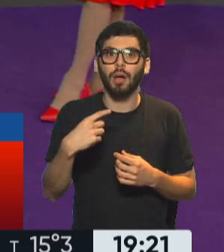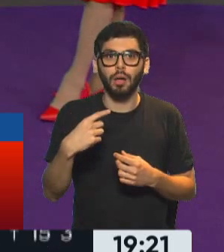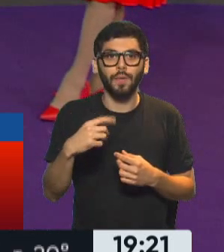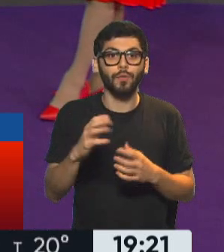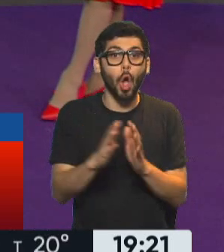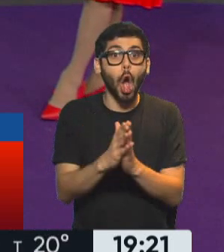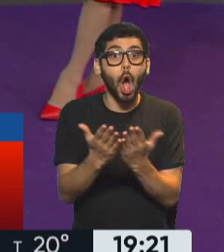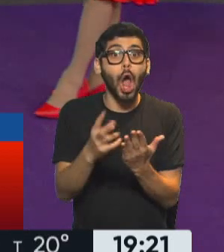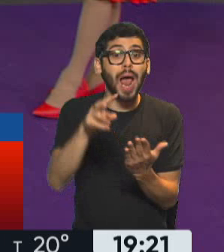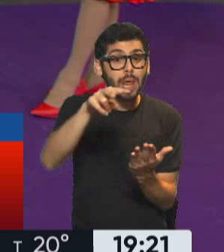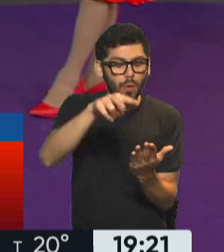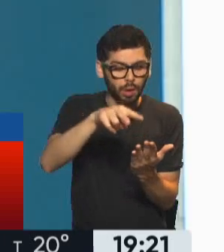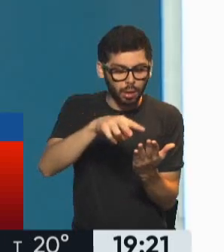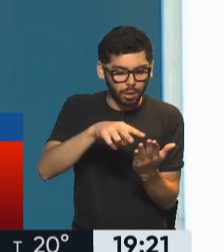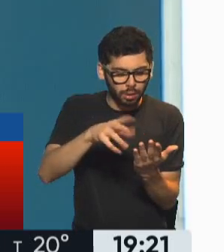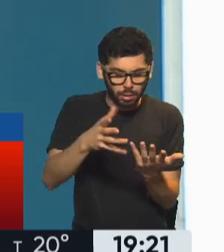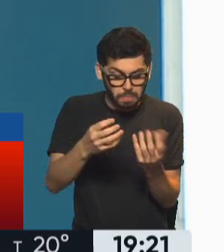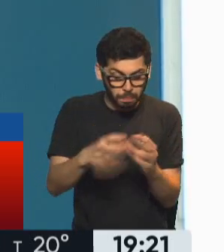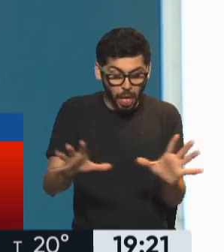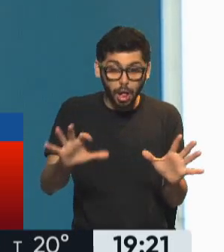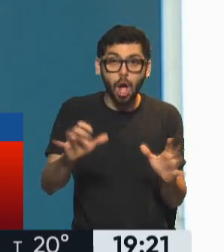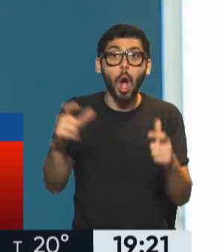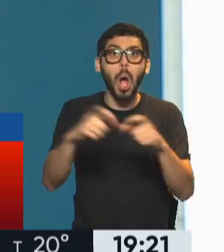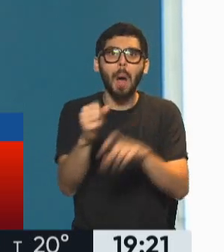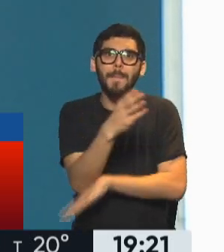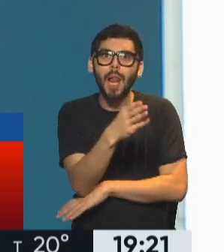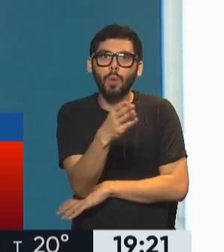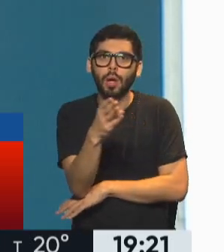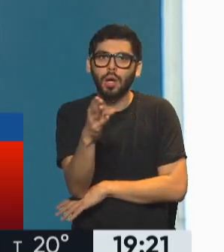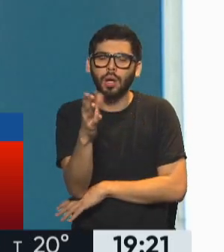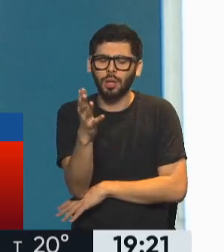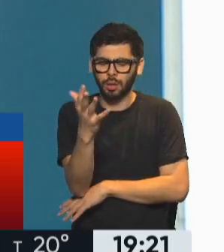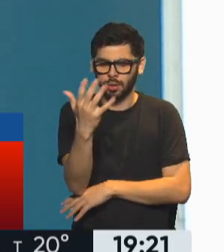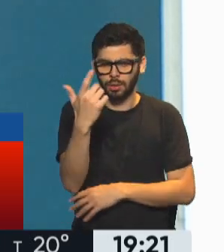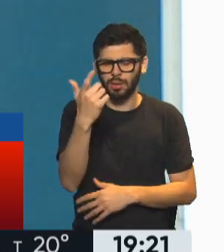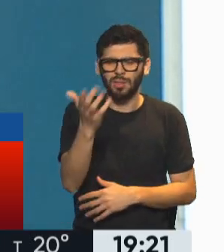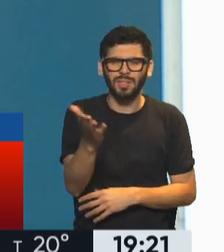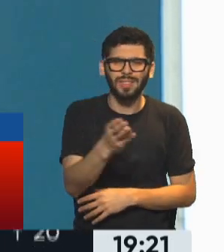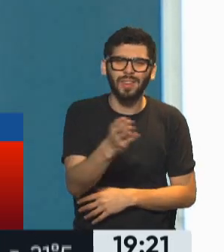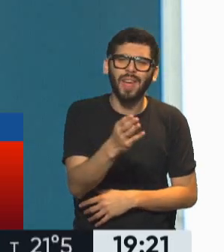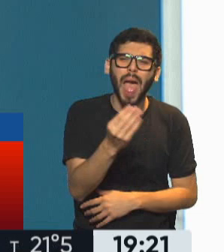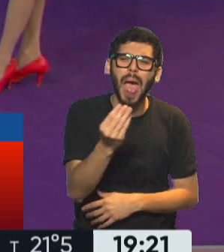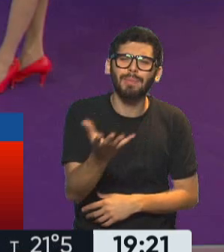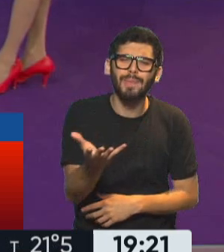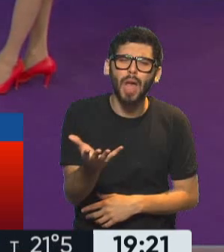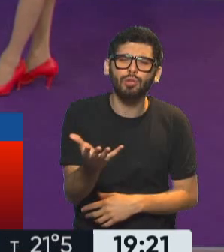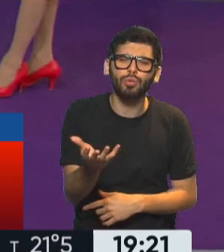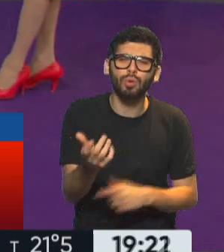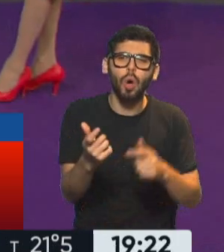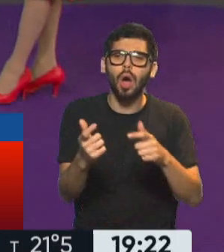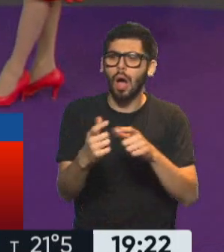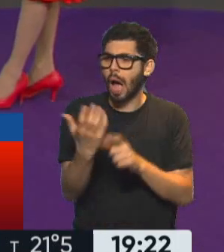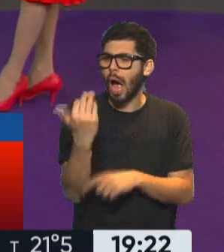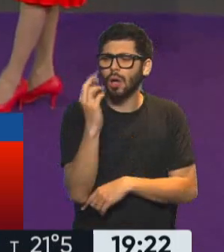se pierden en el libro, están viendo una película y no se acuerda que la serie es esta bendita. Y dice, ¿qué parte vi de la serie de